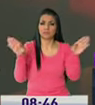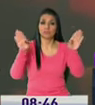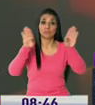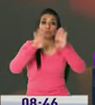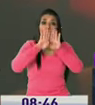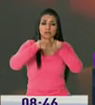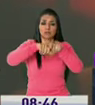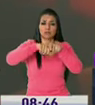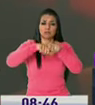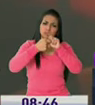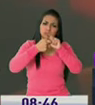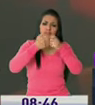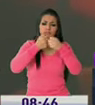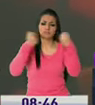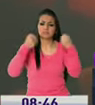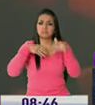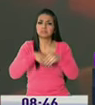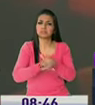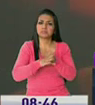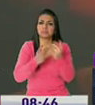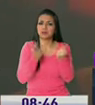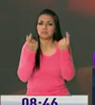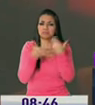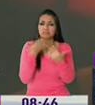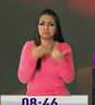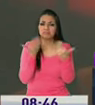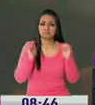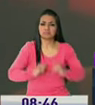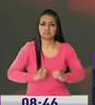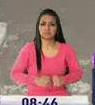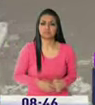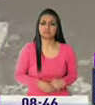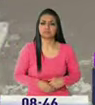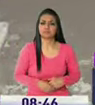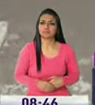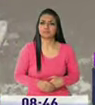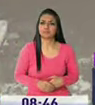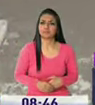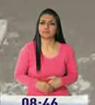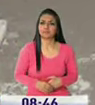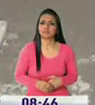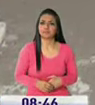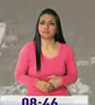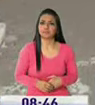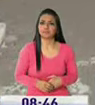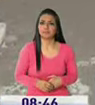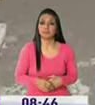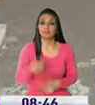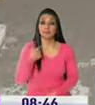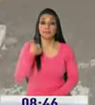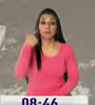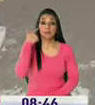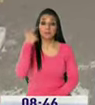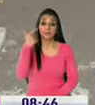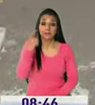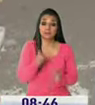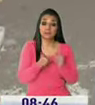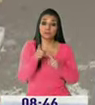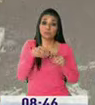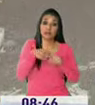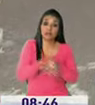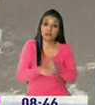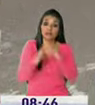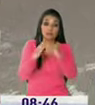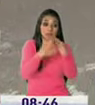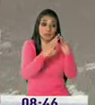poco tiempo, abren la puerta e ingresan campantes. Pienso que los señores que ingresan al conjunto